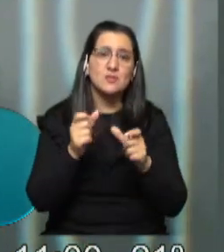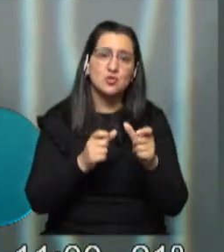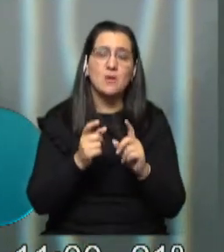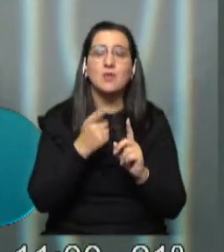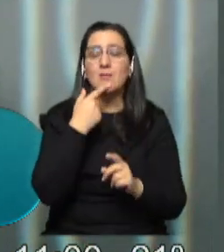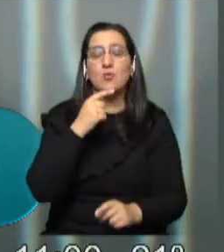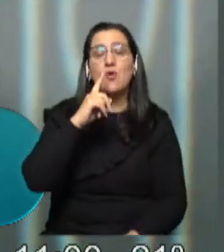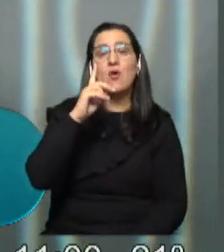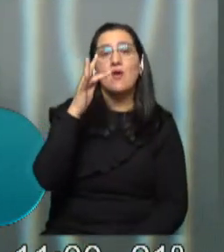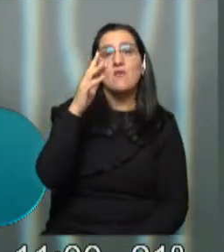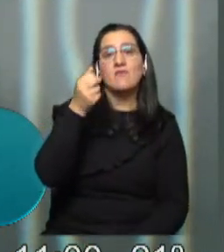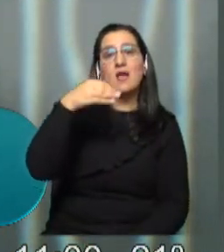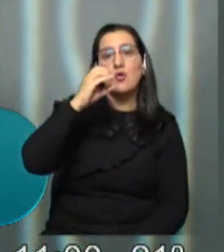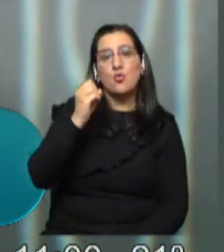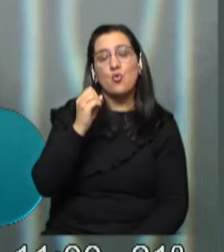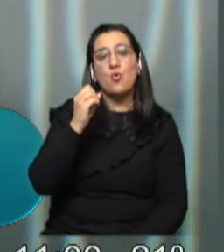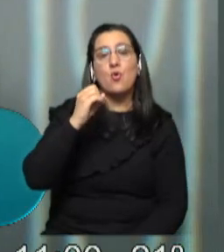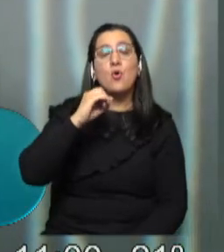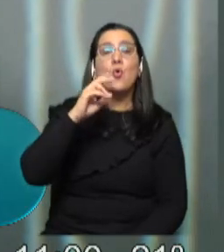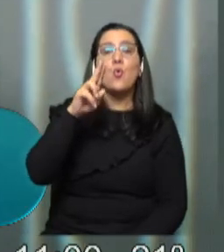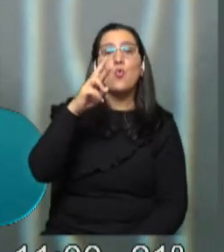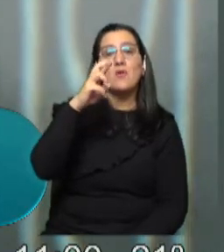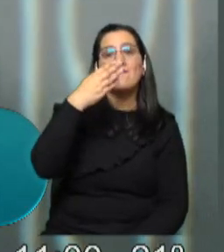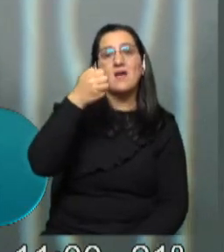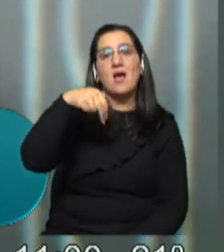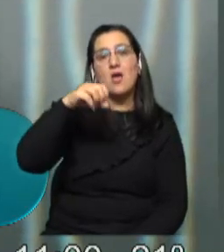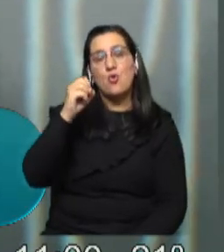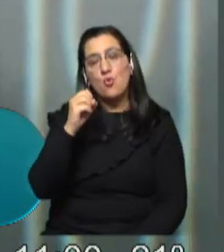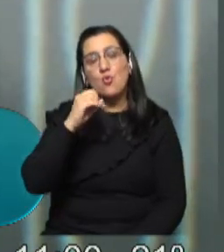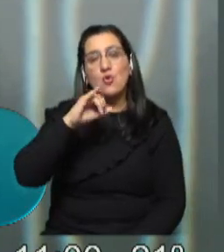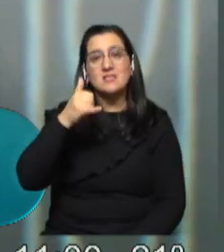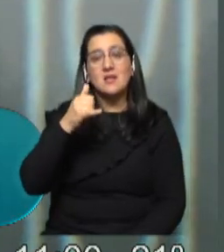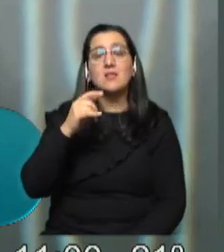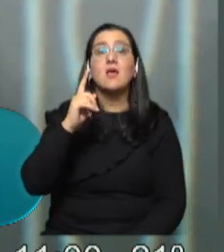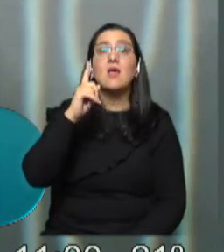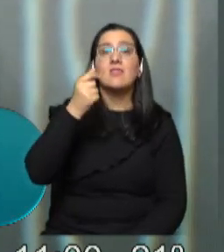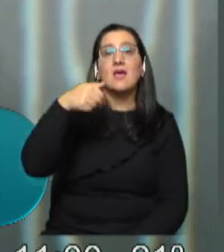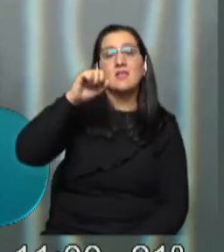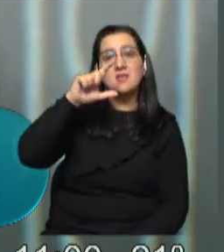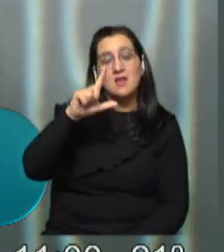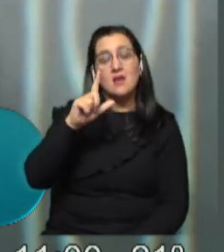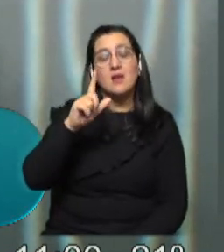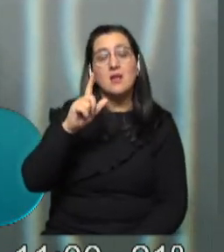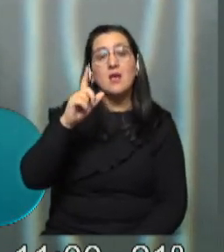Gonzalo Franco, Sara Sabá, Juan Pablo Chapital, Urbano con la Celeste y Daniel Pipi Piazzolla